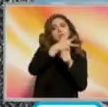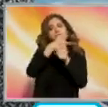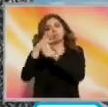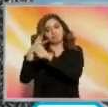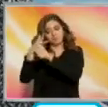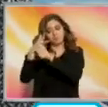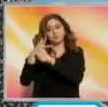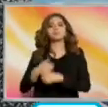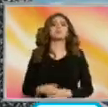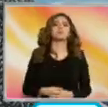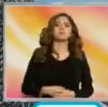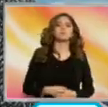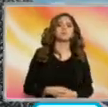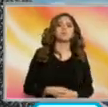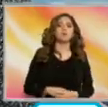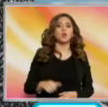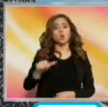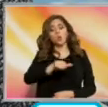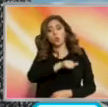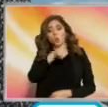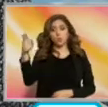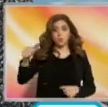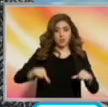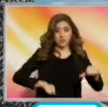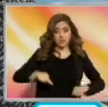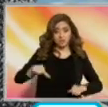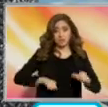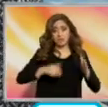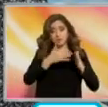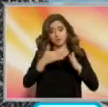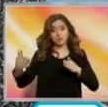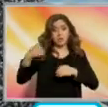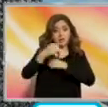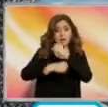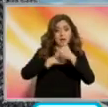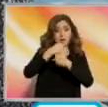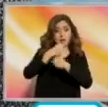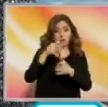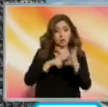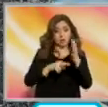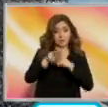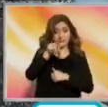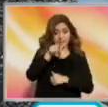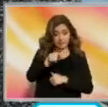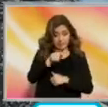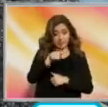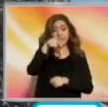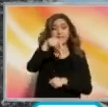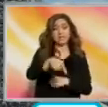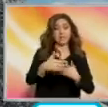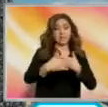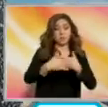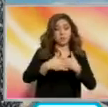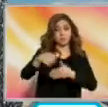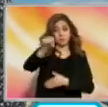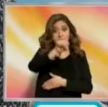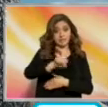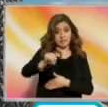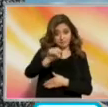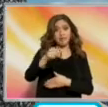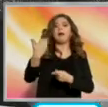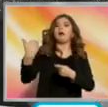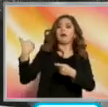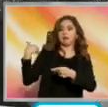nosotros estamos realizando y que vamos a realizar durante el 2017, que este próximo sábado, ya iniciamos el sábado